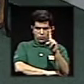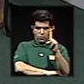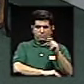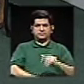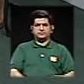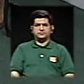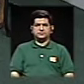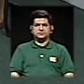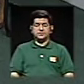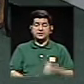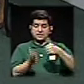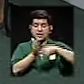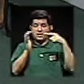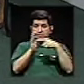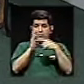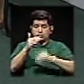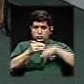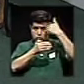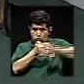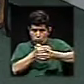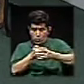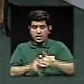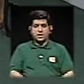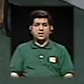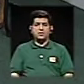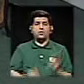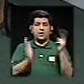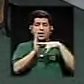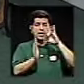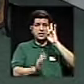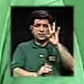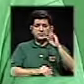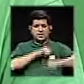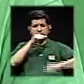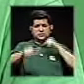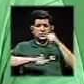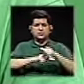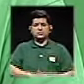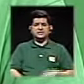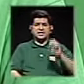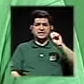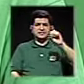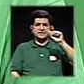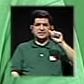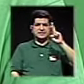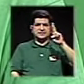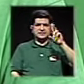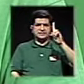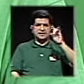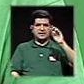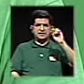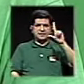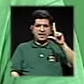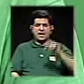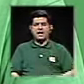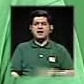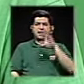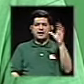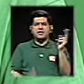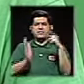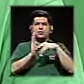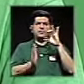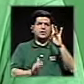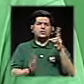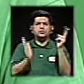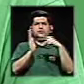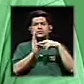que que pasó el referéndum se han dado En el 2007 luchas en sardinal en el Caribe en 2008 en 2009